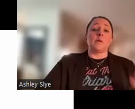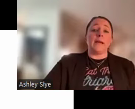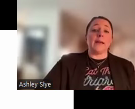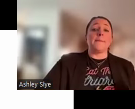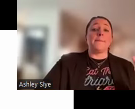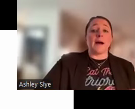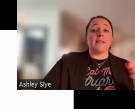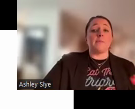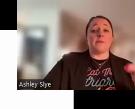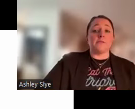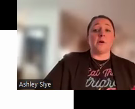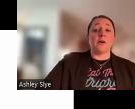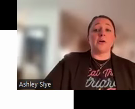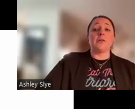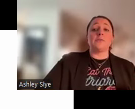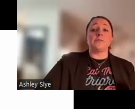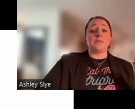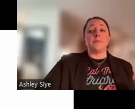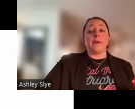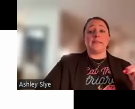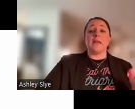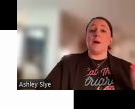Ahora, hay una idea de que